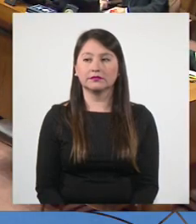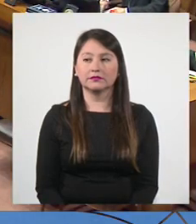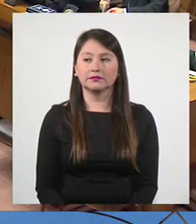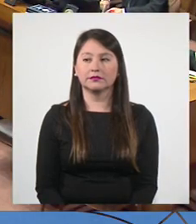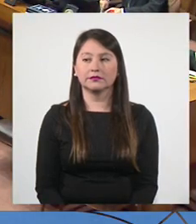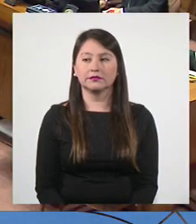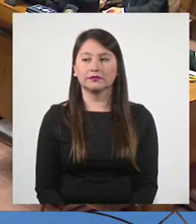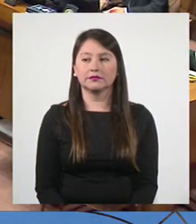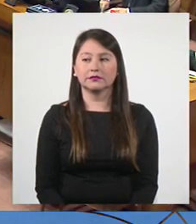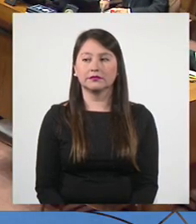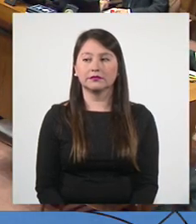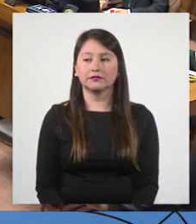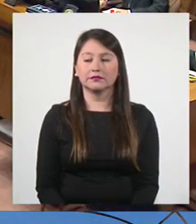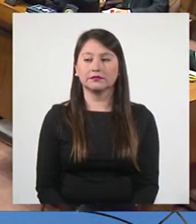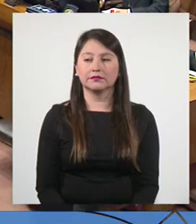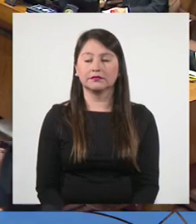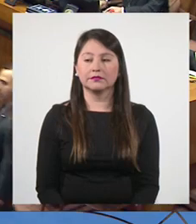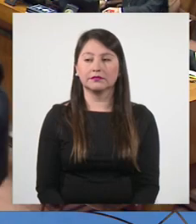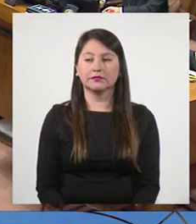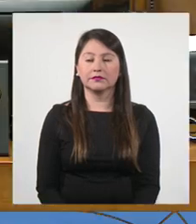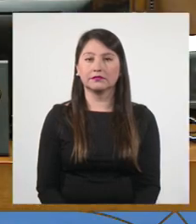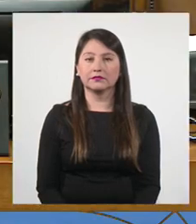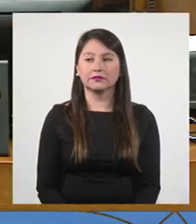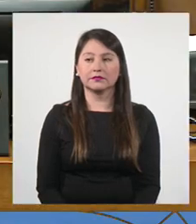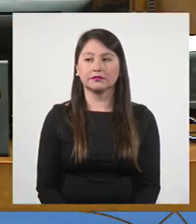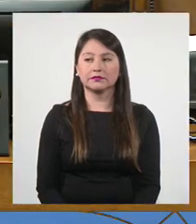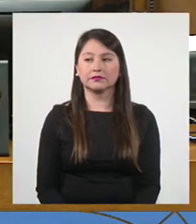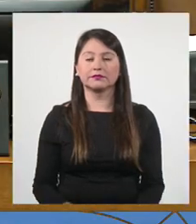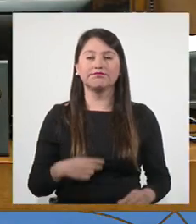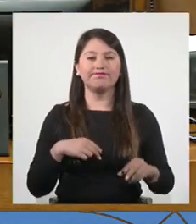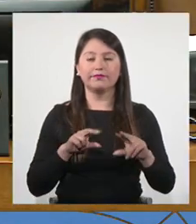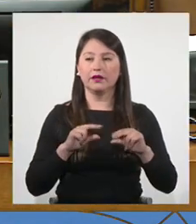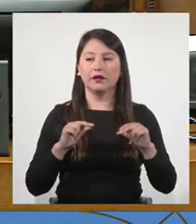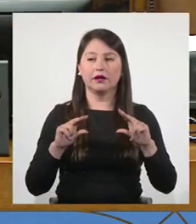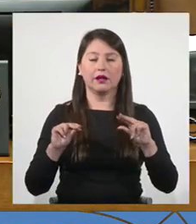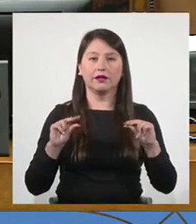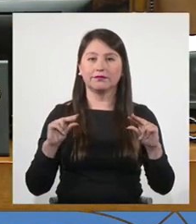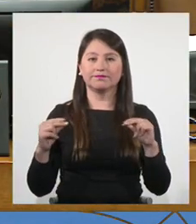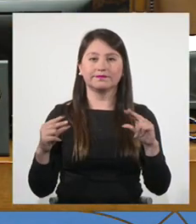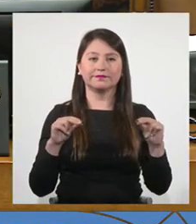Bien. ¿Está en votación? ¿Por qué no hemos abierto?